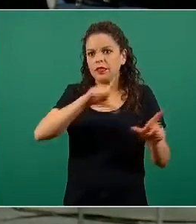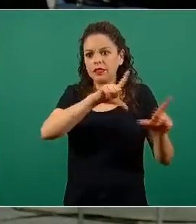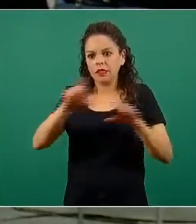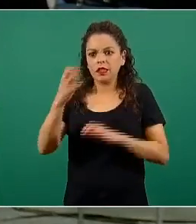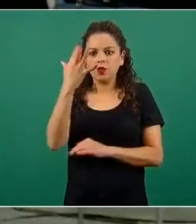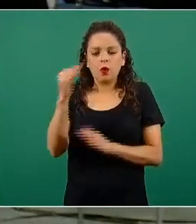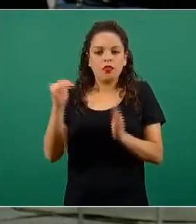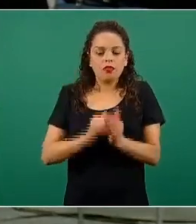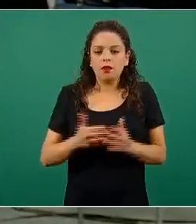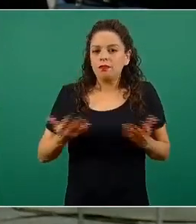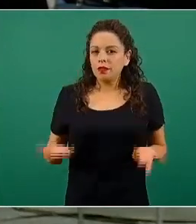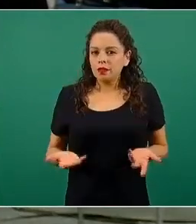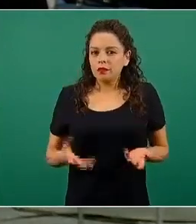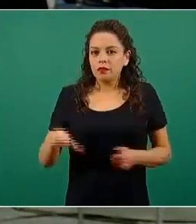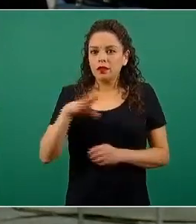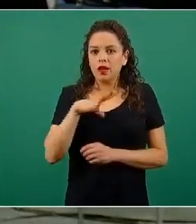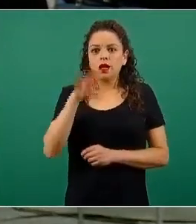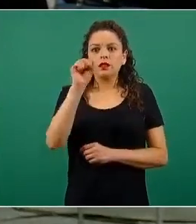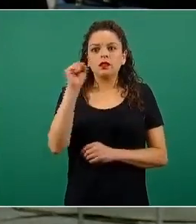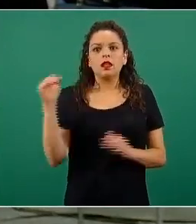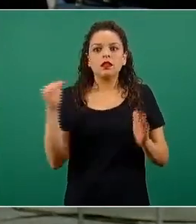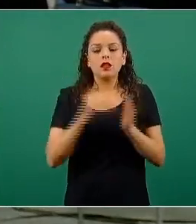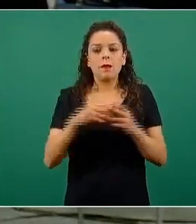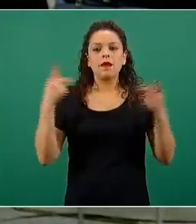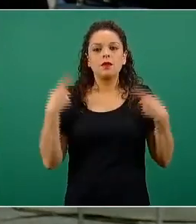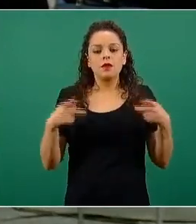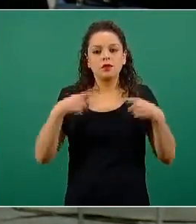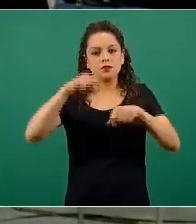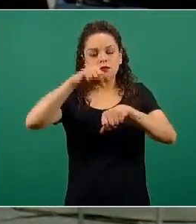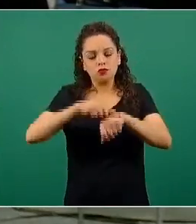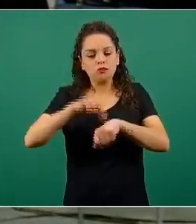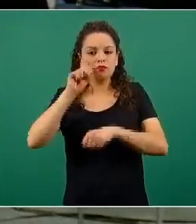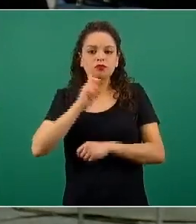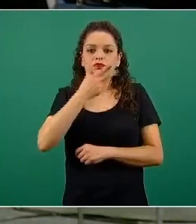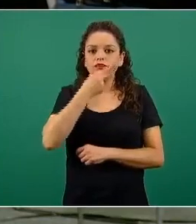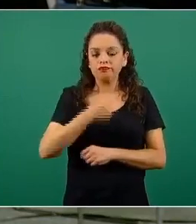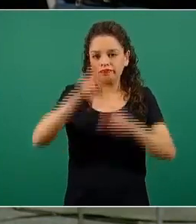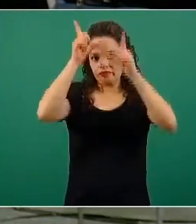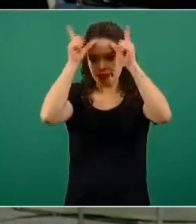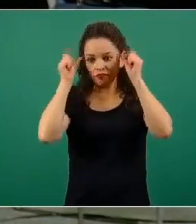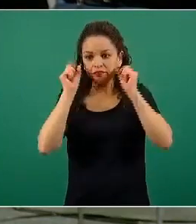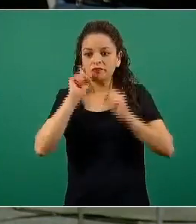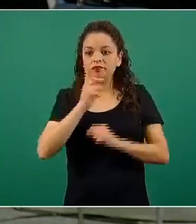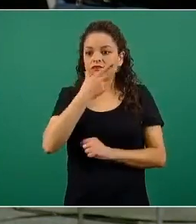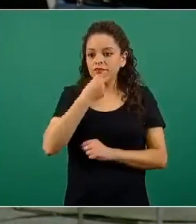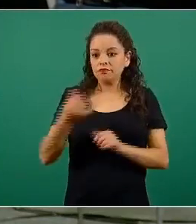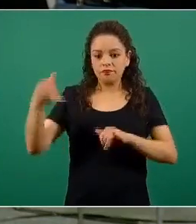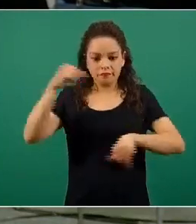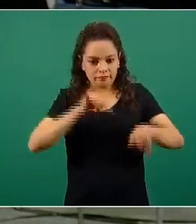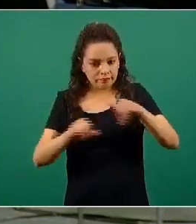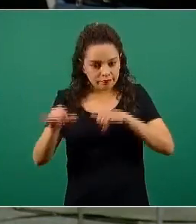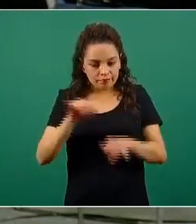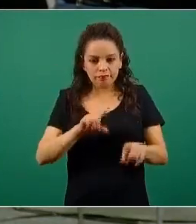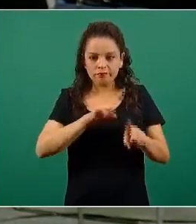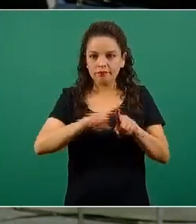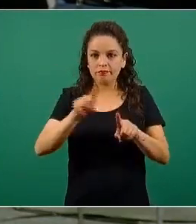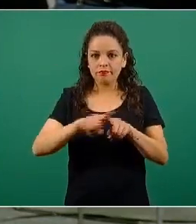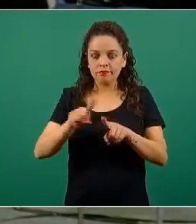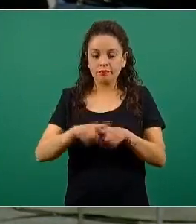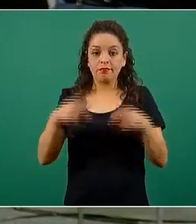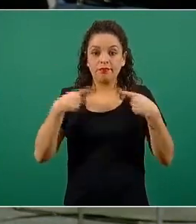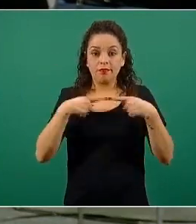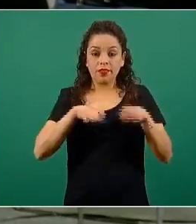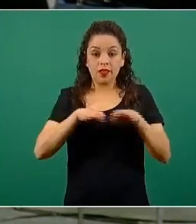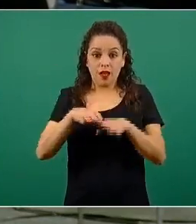Tenemos expuestos a 60,000 personas, médicos, médicas, enfermeros, laboratoristas, personal de